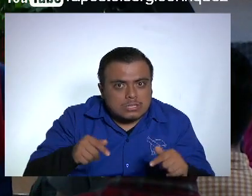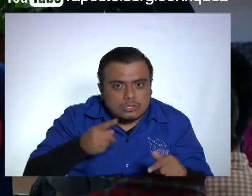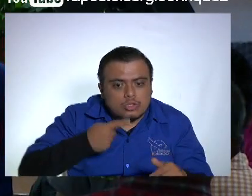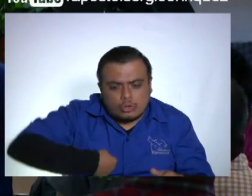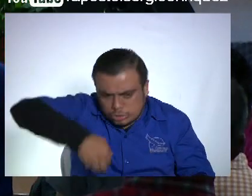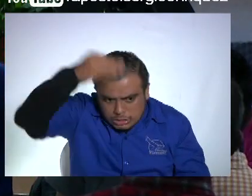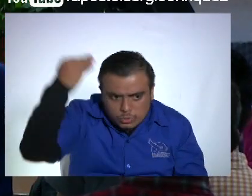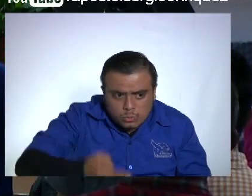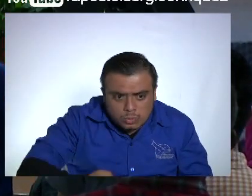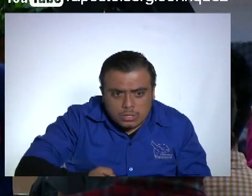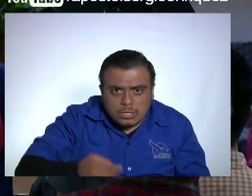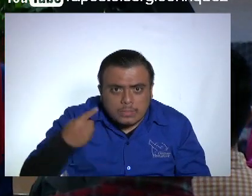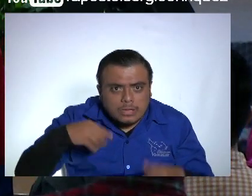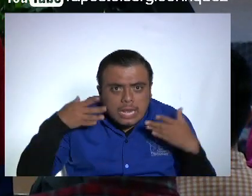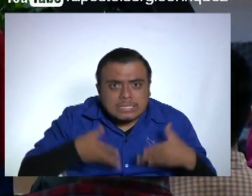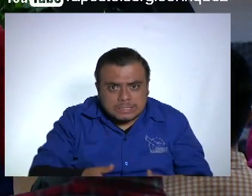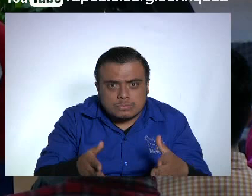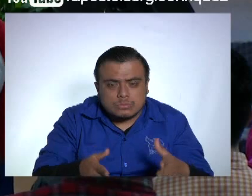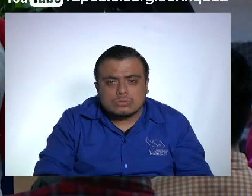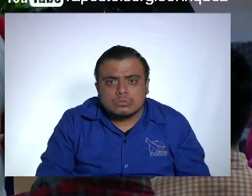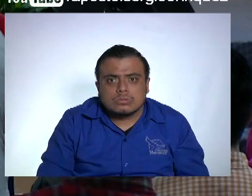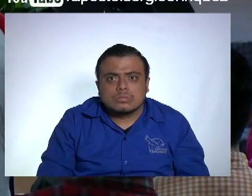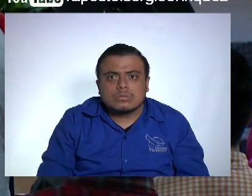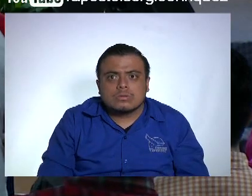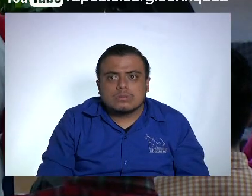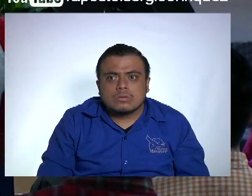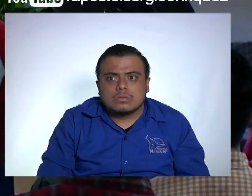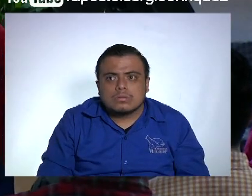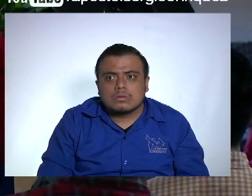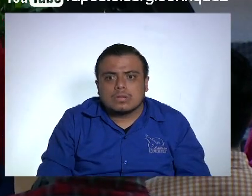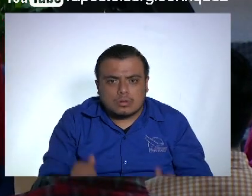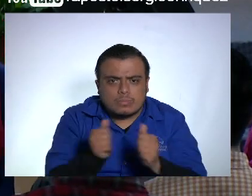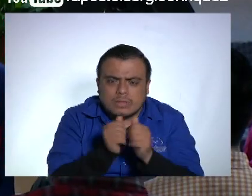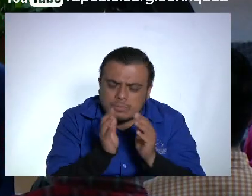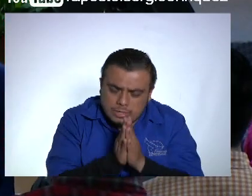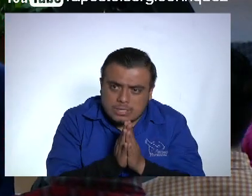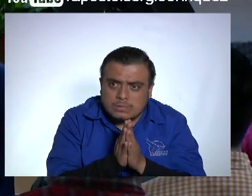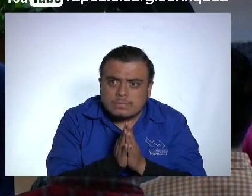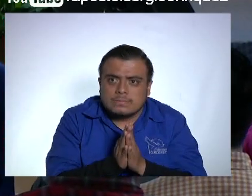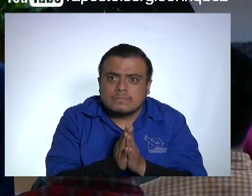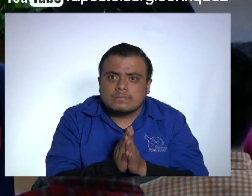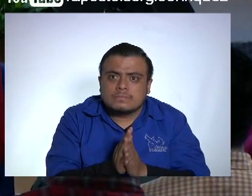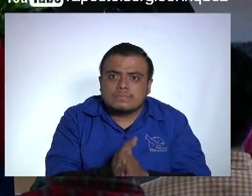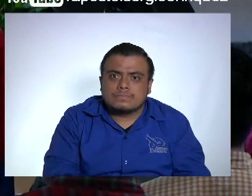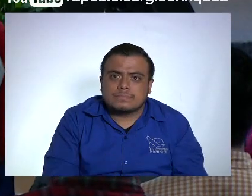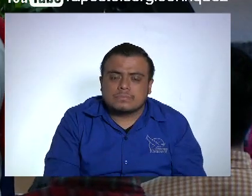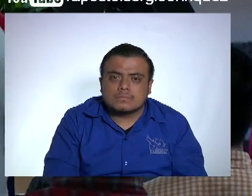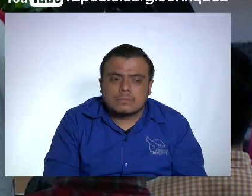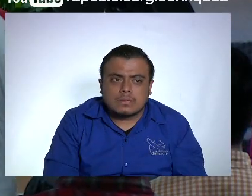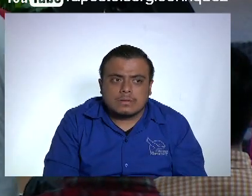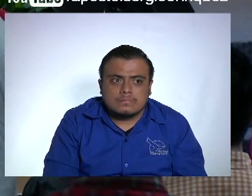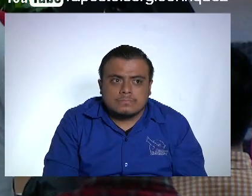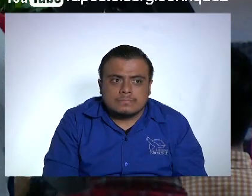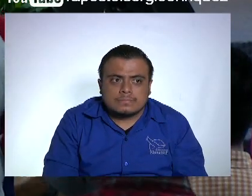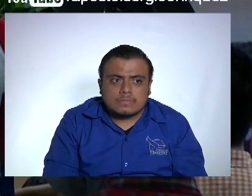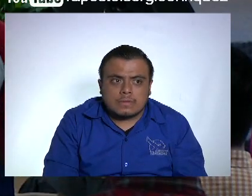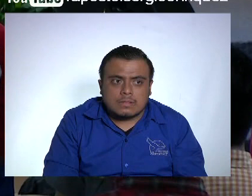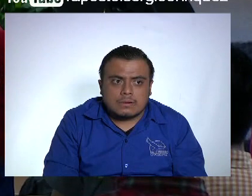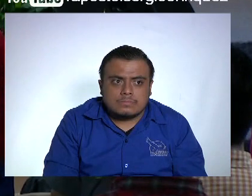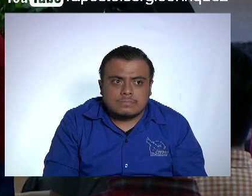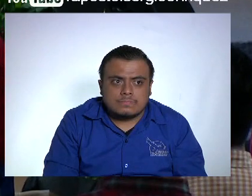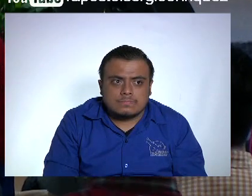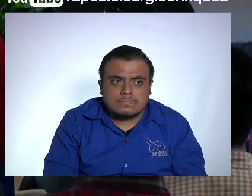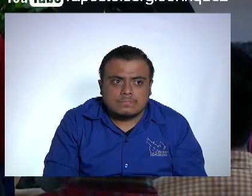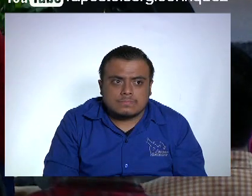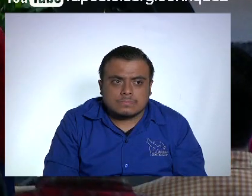estoy seguro, y quiero pedirle que me acompañe a orar por las peticiones de los necesitados y de los hermanos que necesitan una